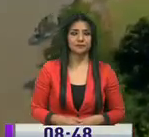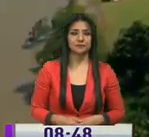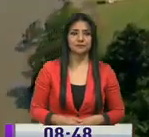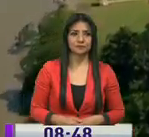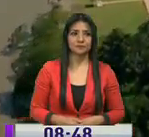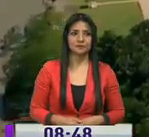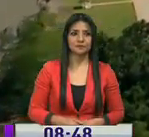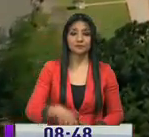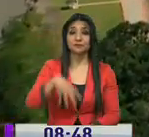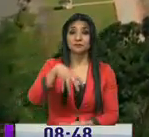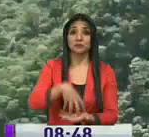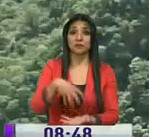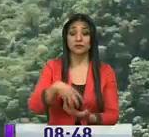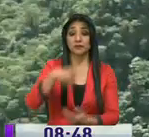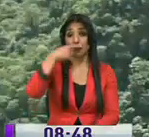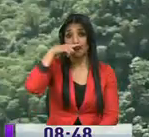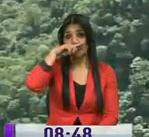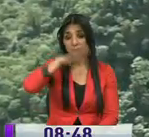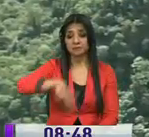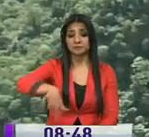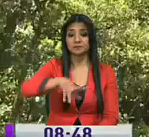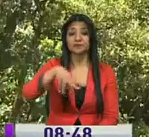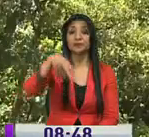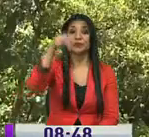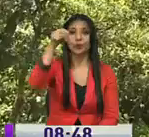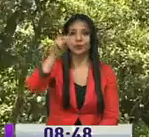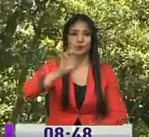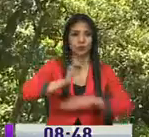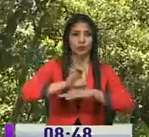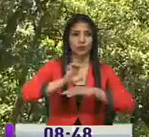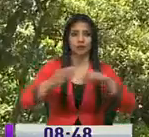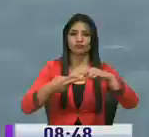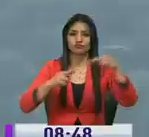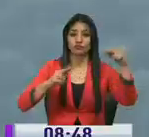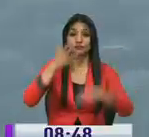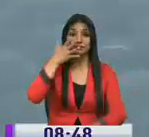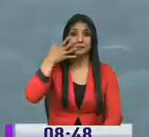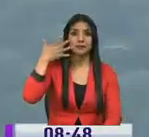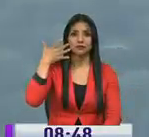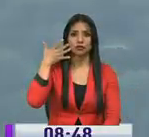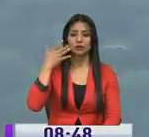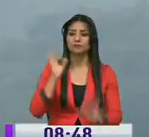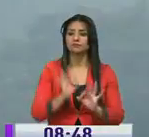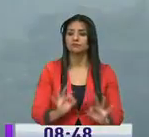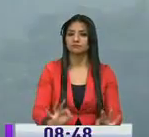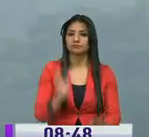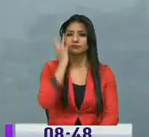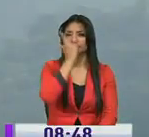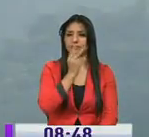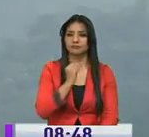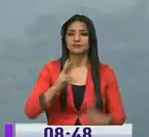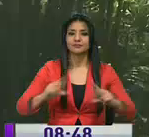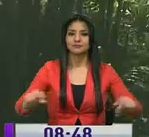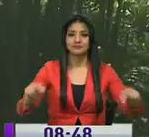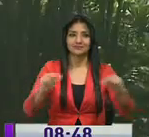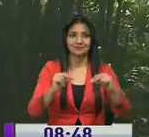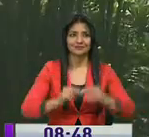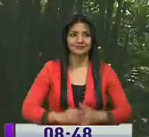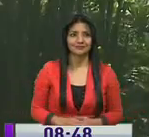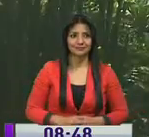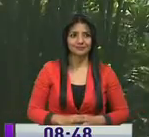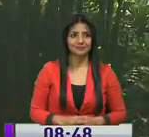La provincia de Sucumbíos, situada en el norte del país, en la región amazónica, es un paraíso cargado de naturaleza,